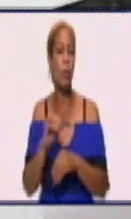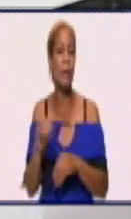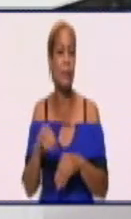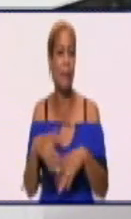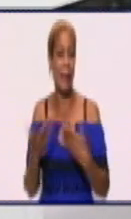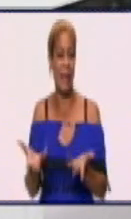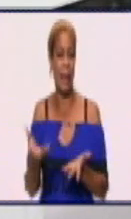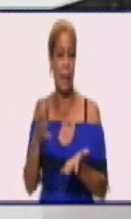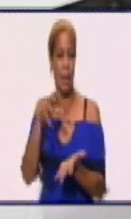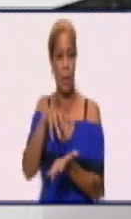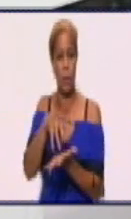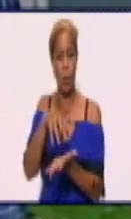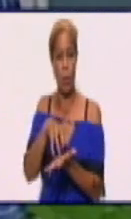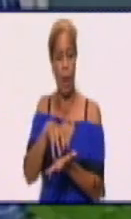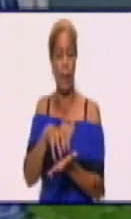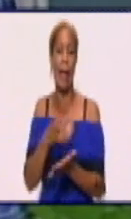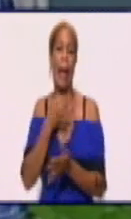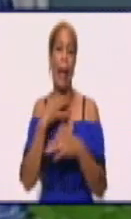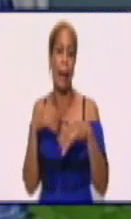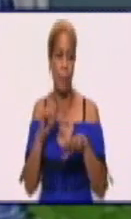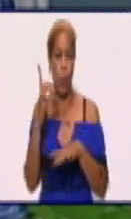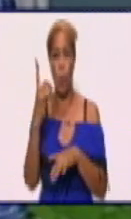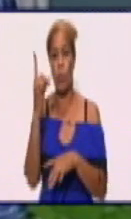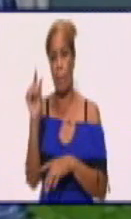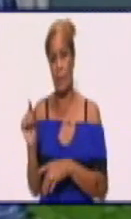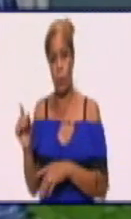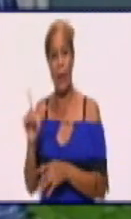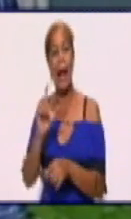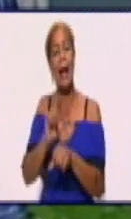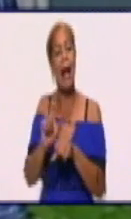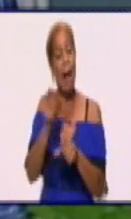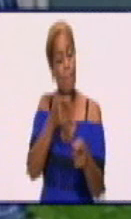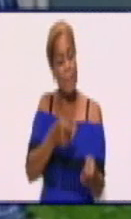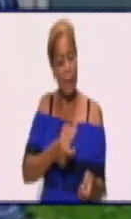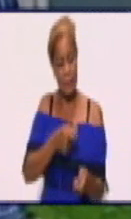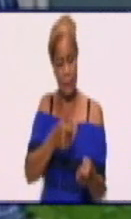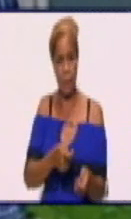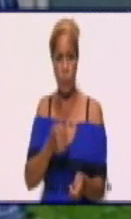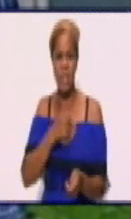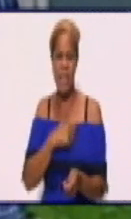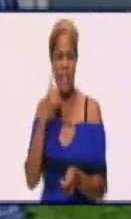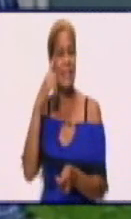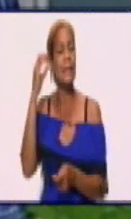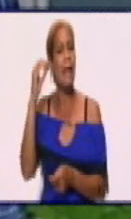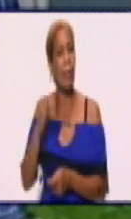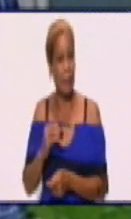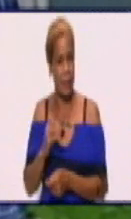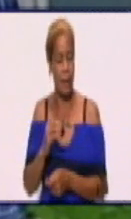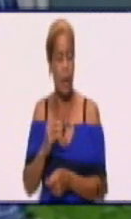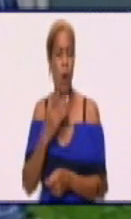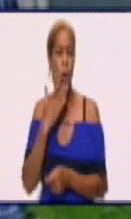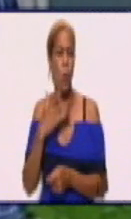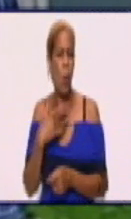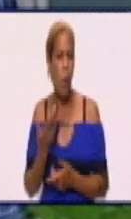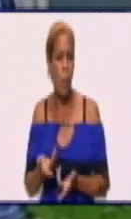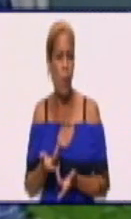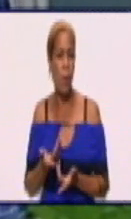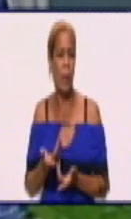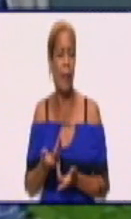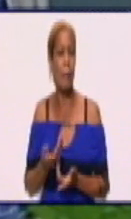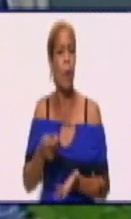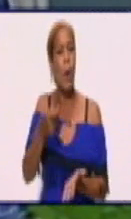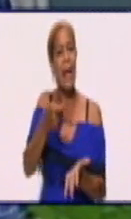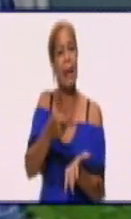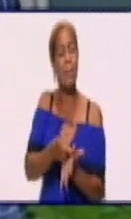campesino quiere revisar el estado de sus cuentas un campesino quiere ver cómo va el tema referido al pago